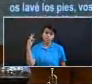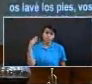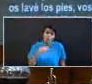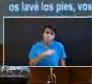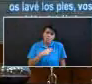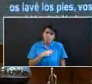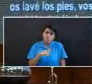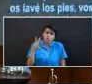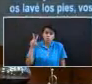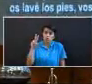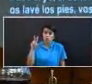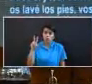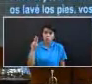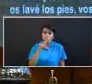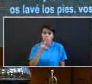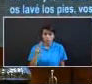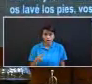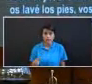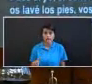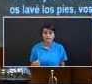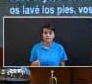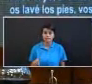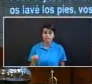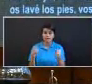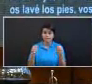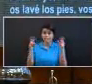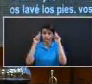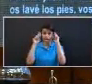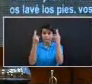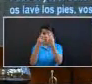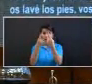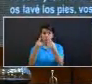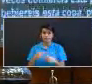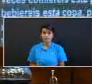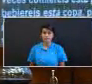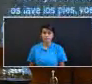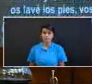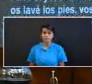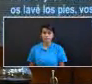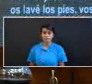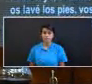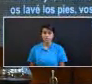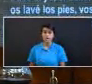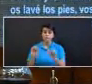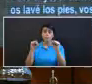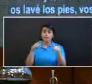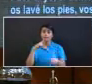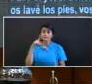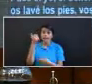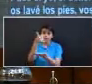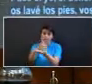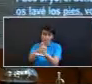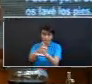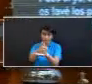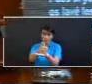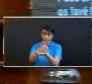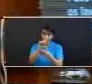van a hacer rema si primero no reconozco a Él como Señor. ¿Puedo decir amén?